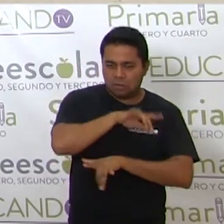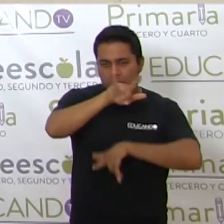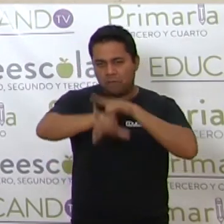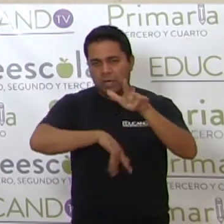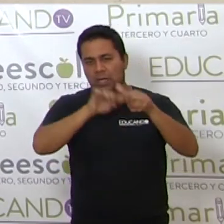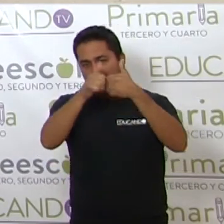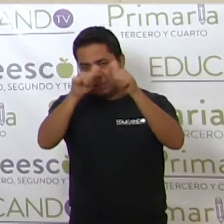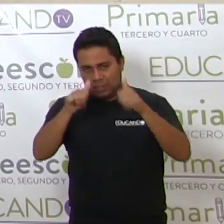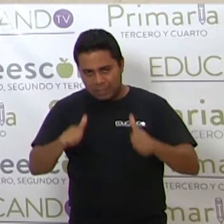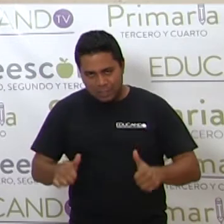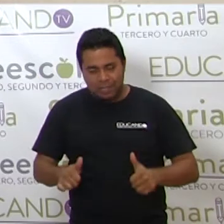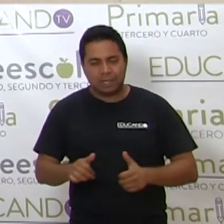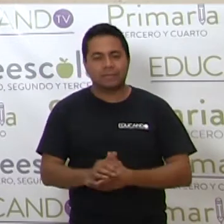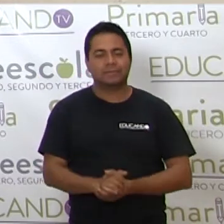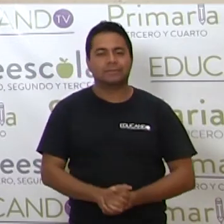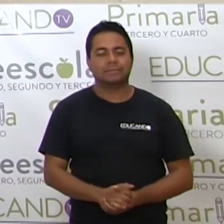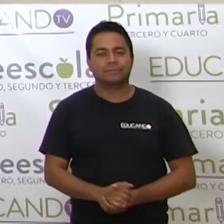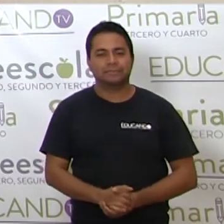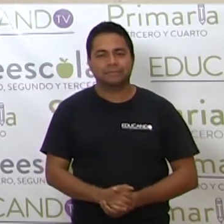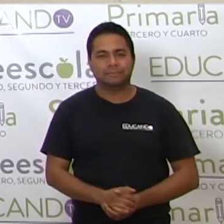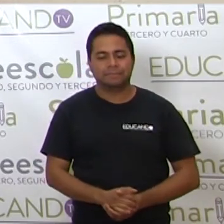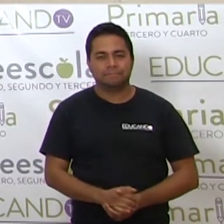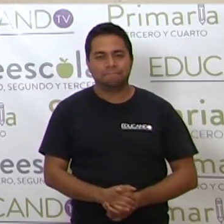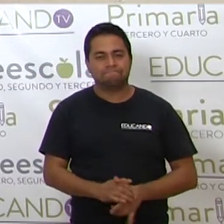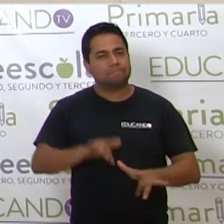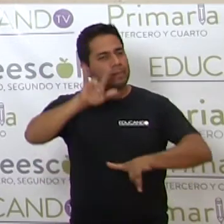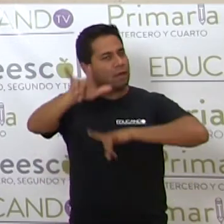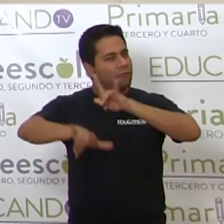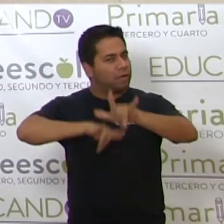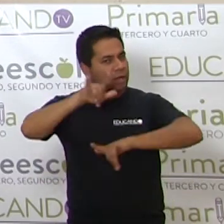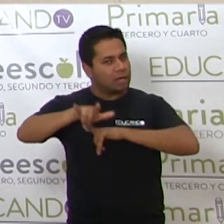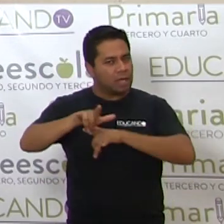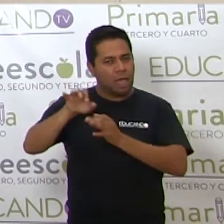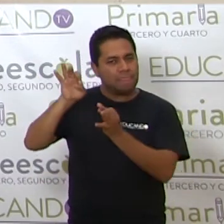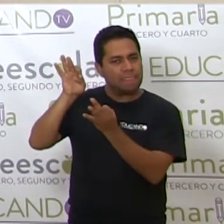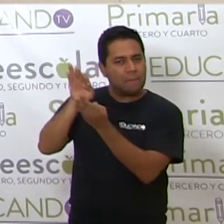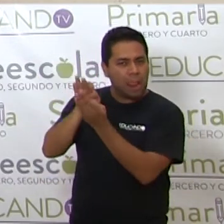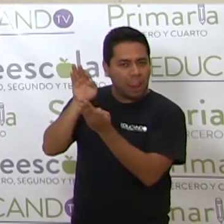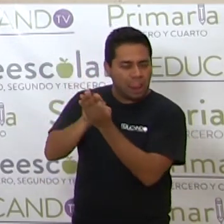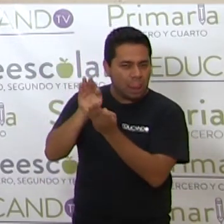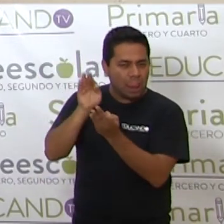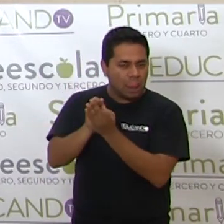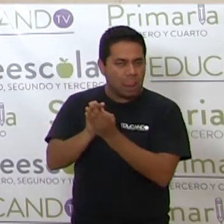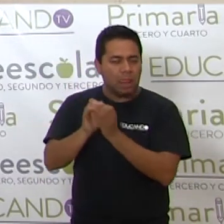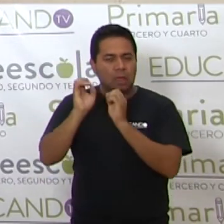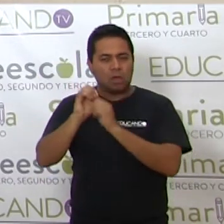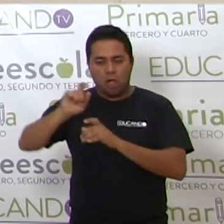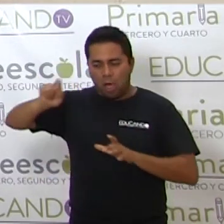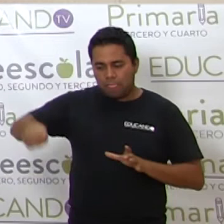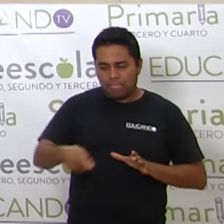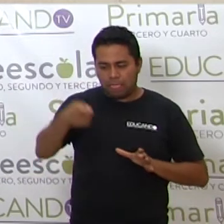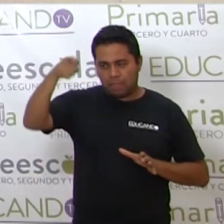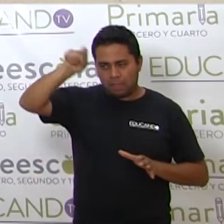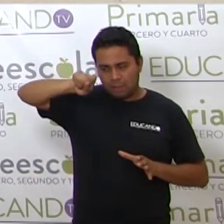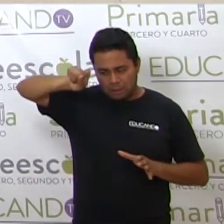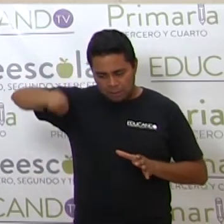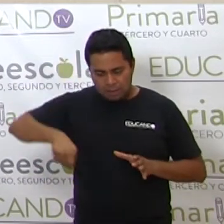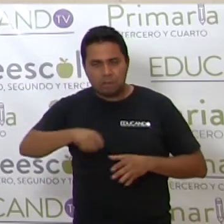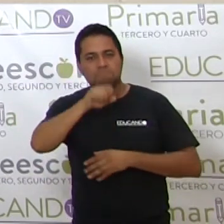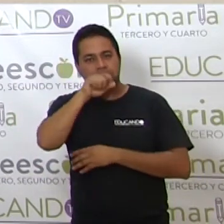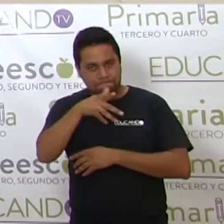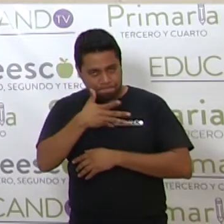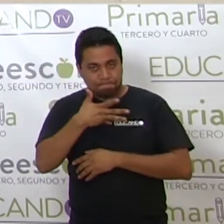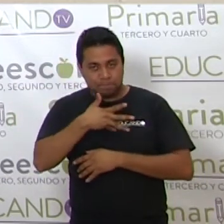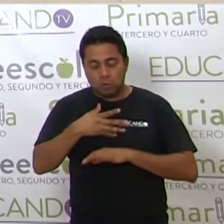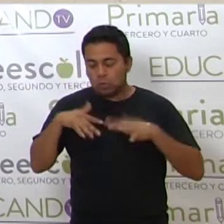artesanías la feria del tamal y del el tejate también ahí no les